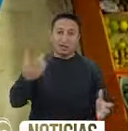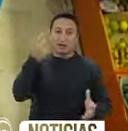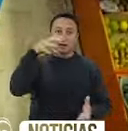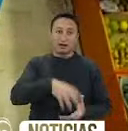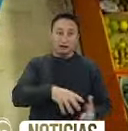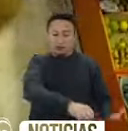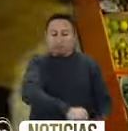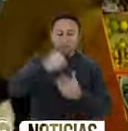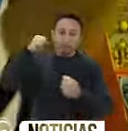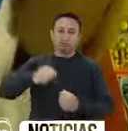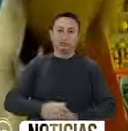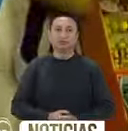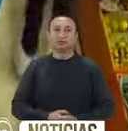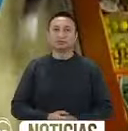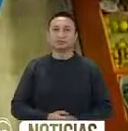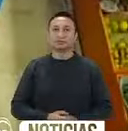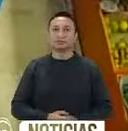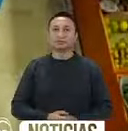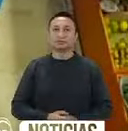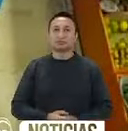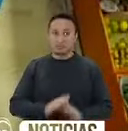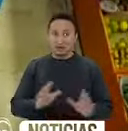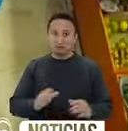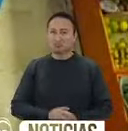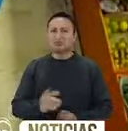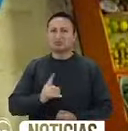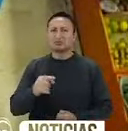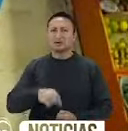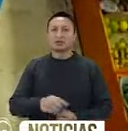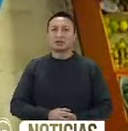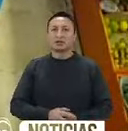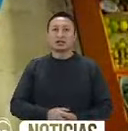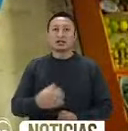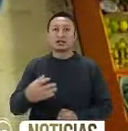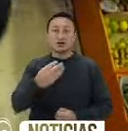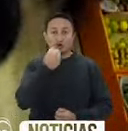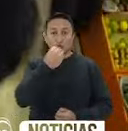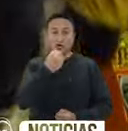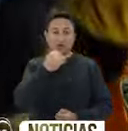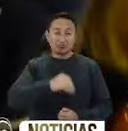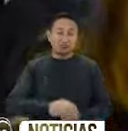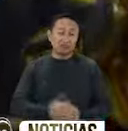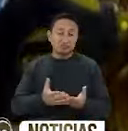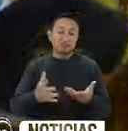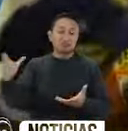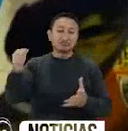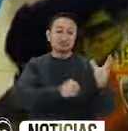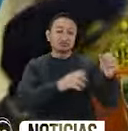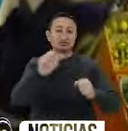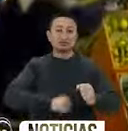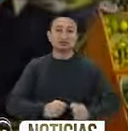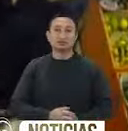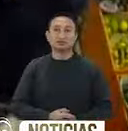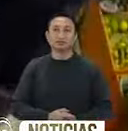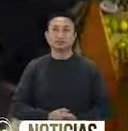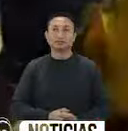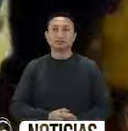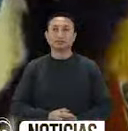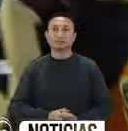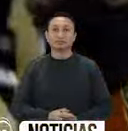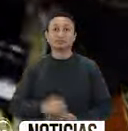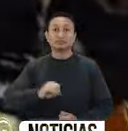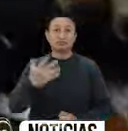día. No se vieron conformes y se llevaron chocolates, algunos víveres, hasta frutas. Emprendieron así la huida